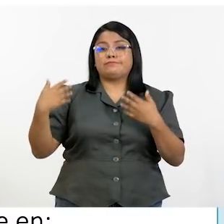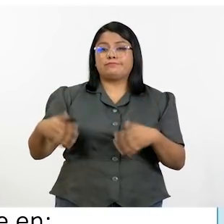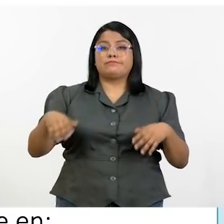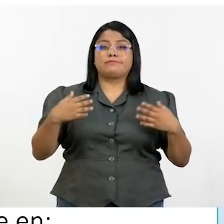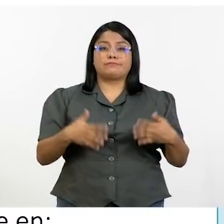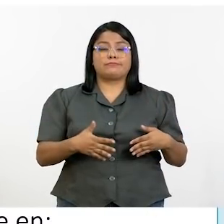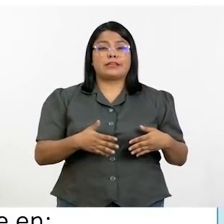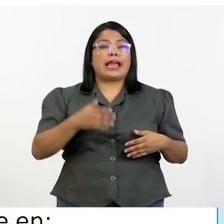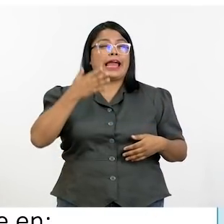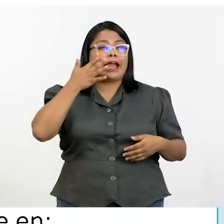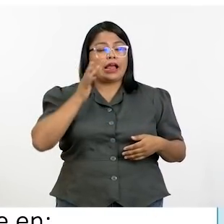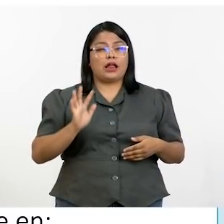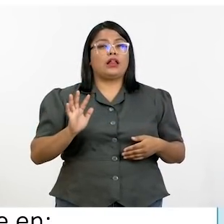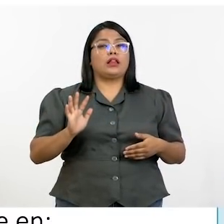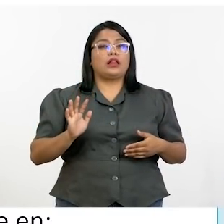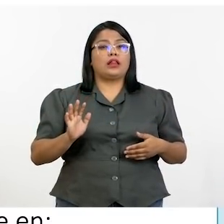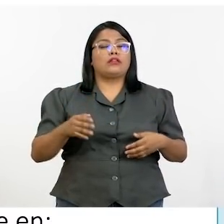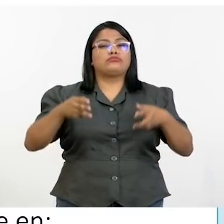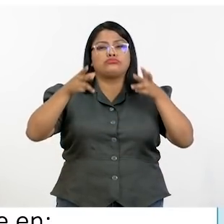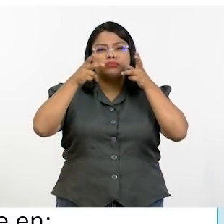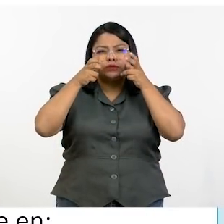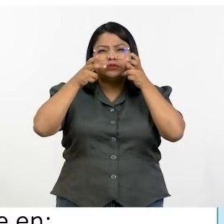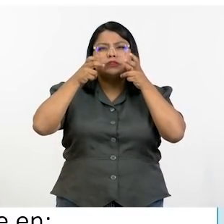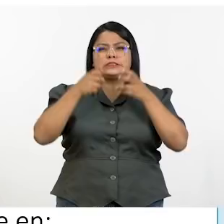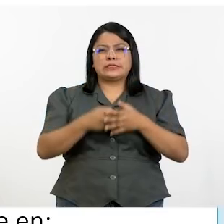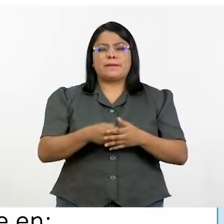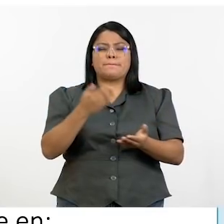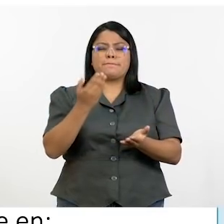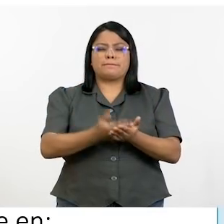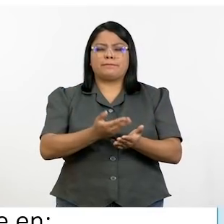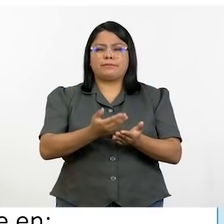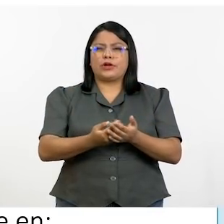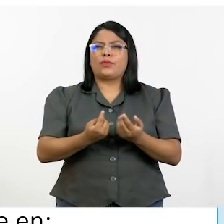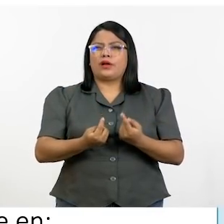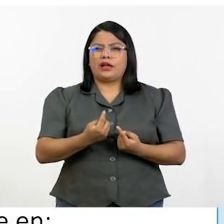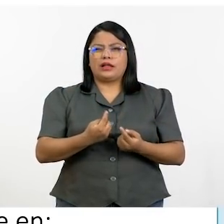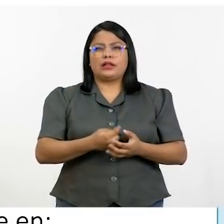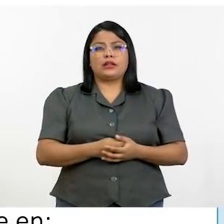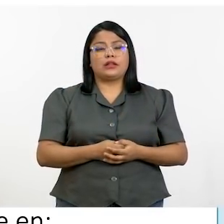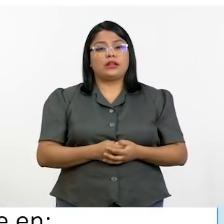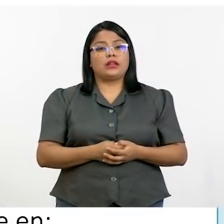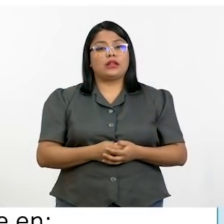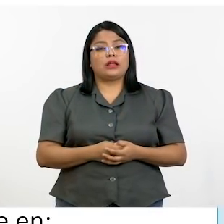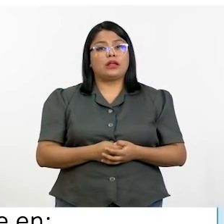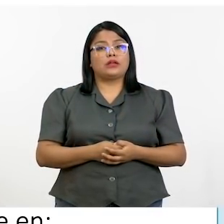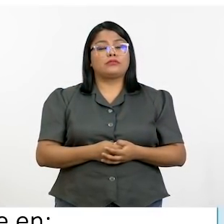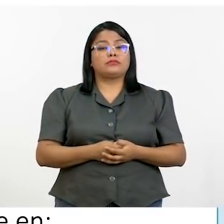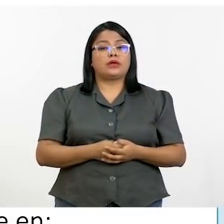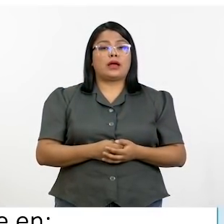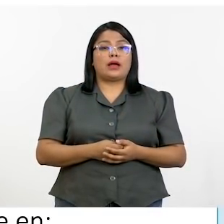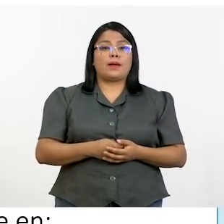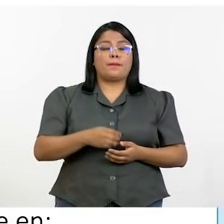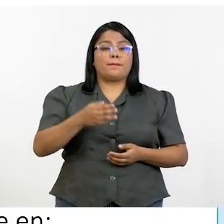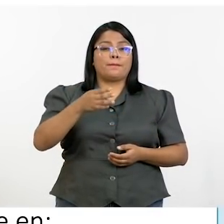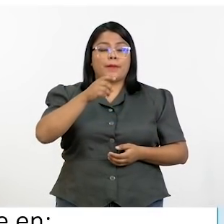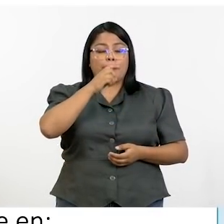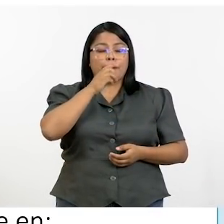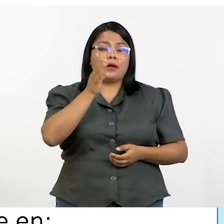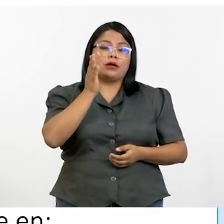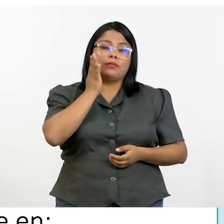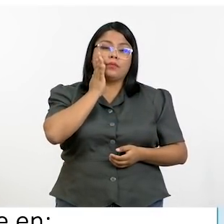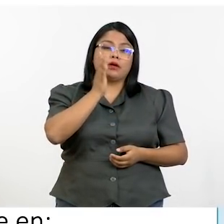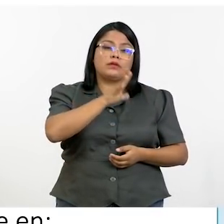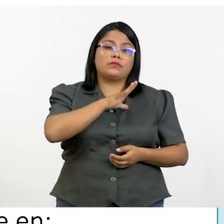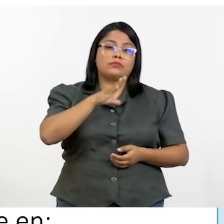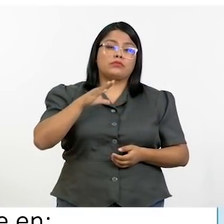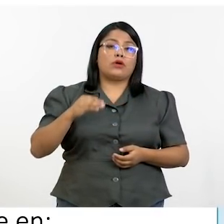actividad. En el ejemplo, como se observa, el propósito es integrar a las madres y padres de